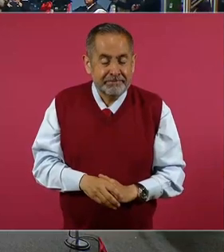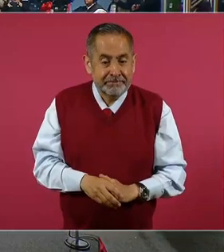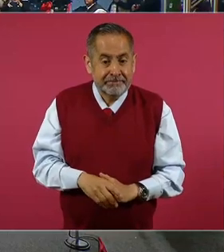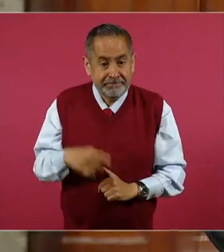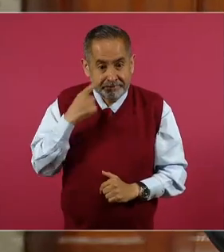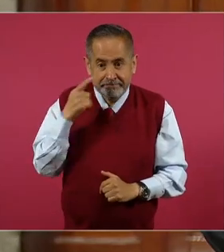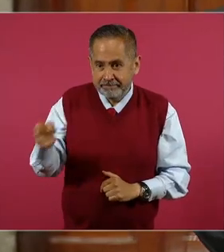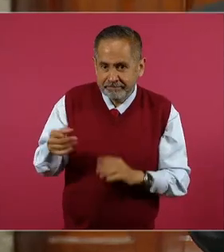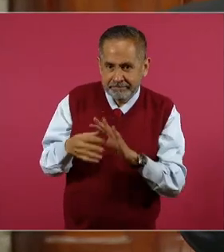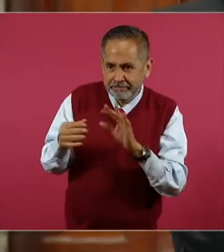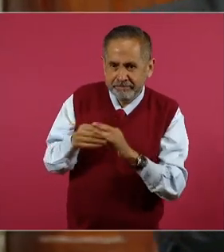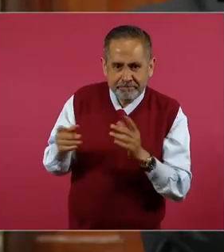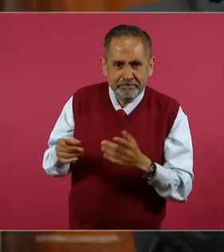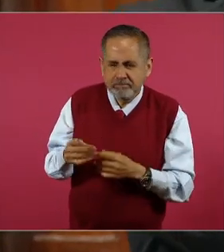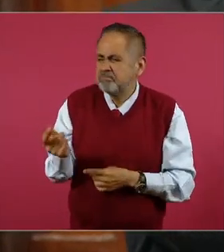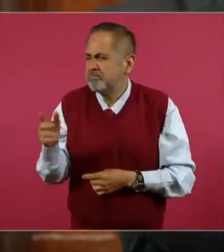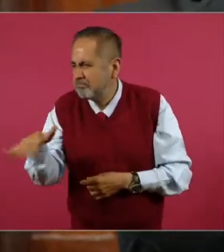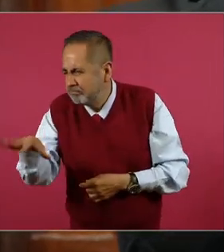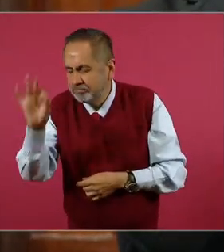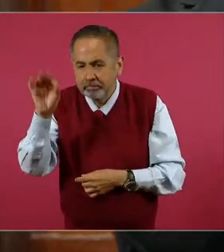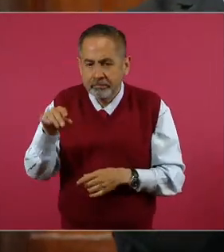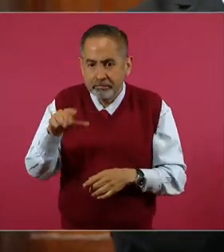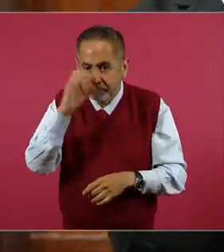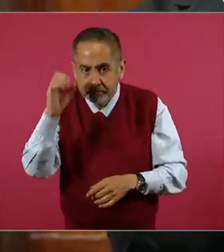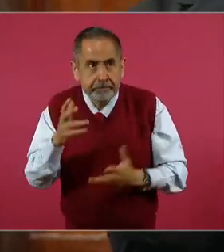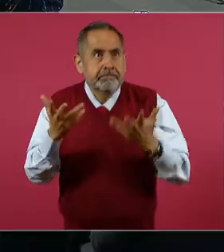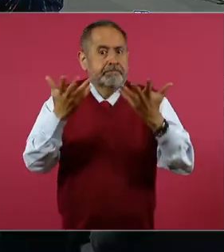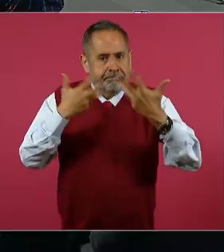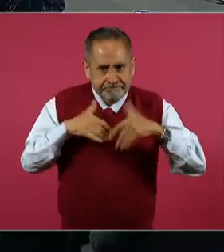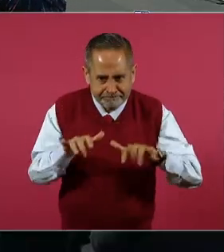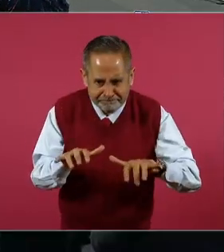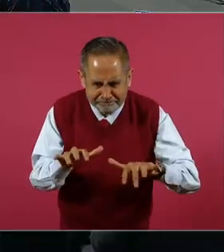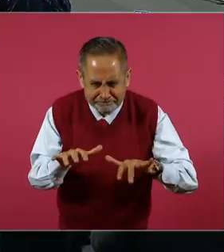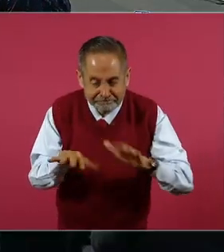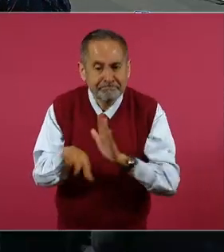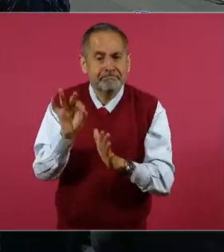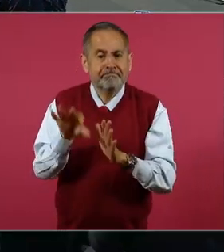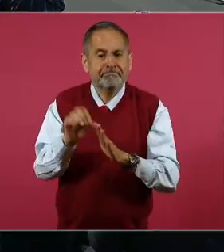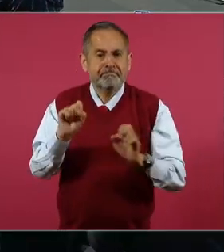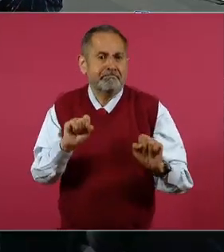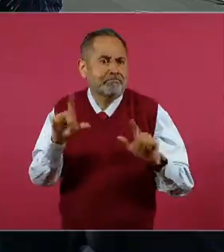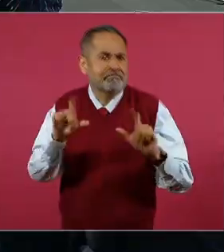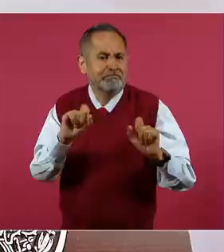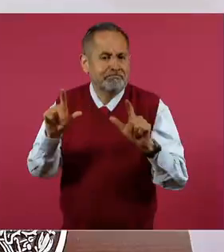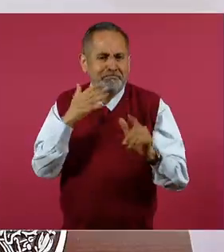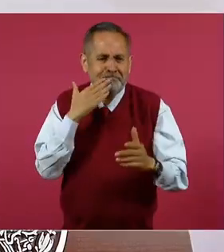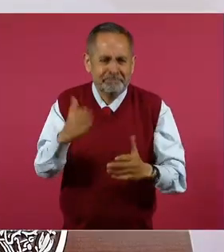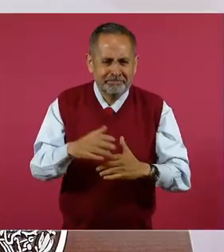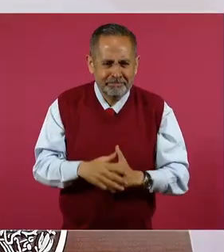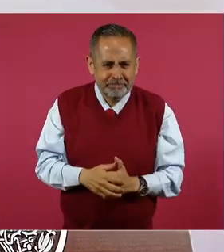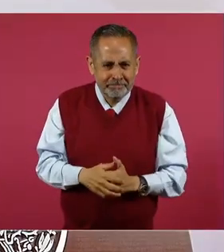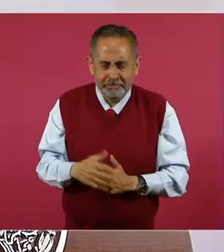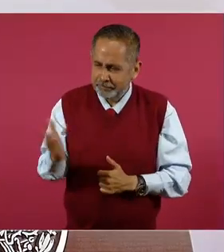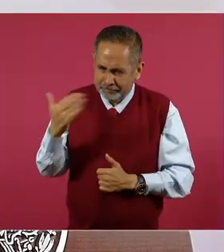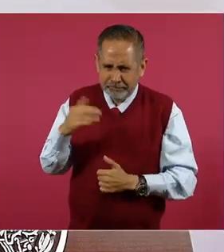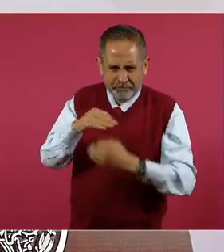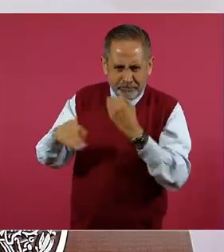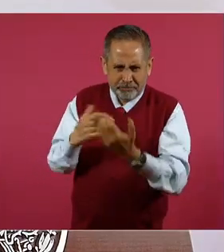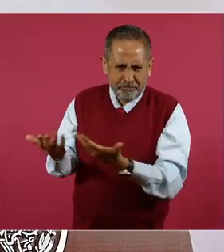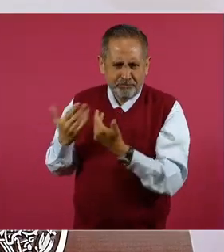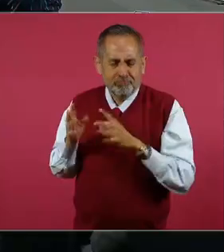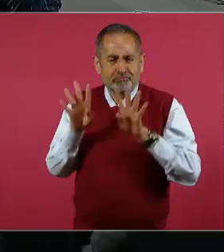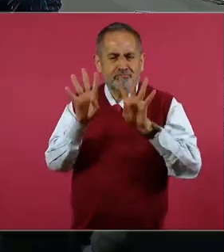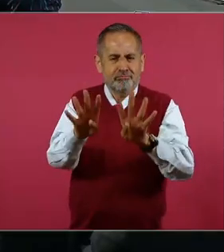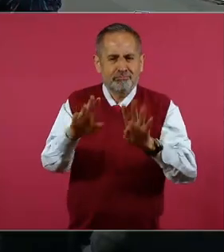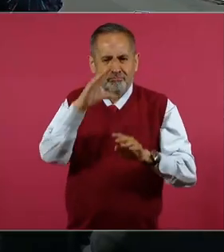los emplazamos, ¿no? Busca esta foto. Y ahí está. ¿Por qué no vienen todos acá y nos toman